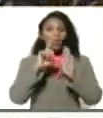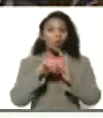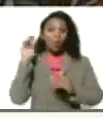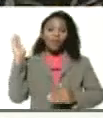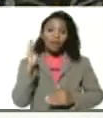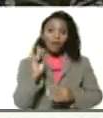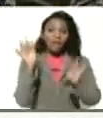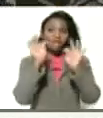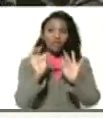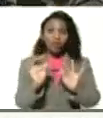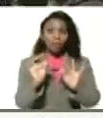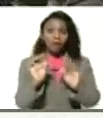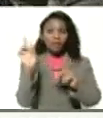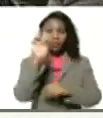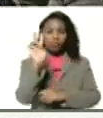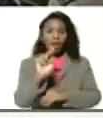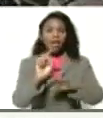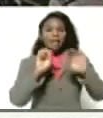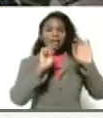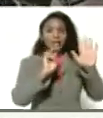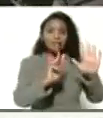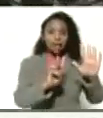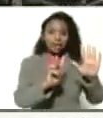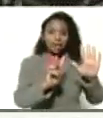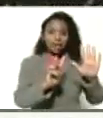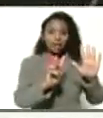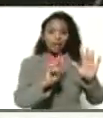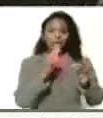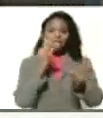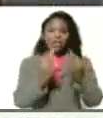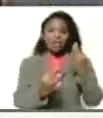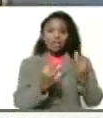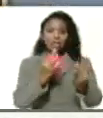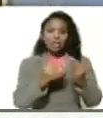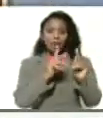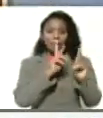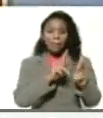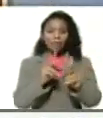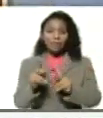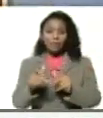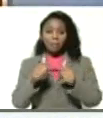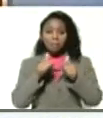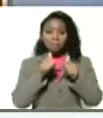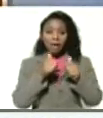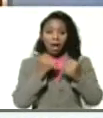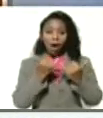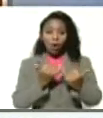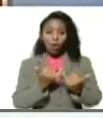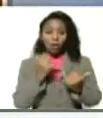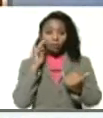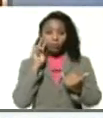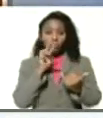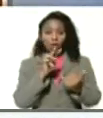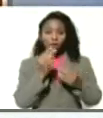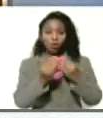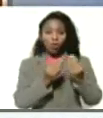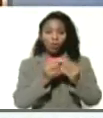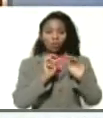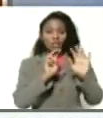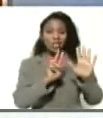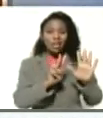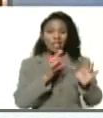en el método venezolano siete días de flexibilización que hay que planificar los muy bien ahora los siete días de